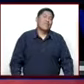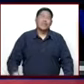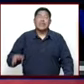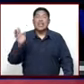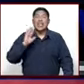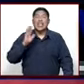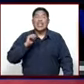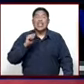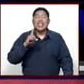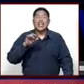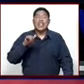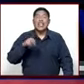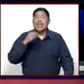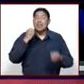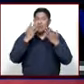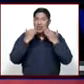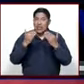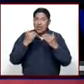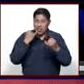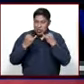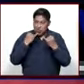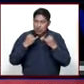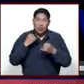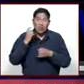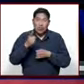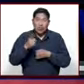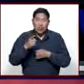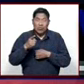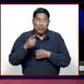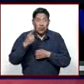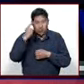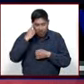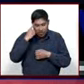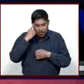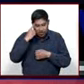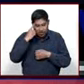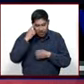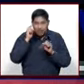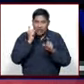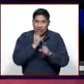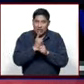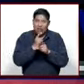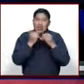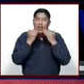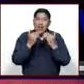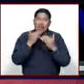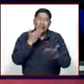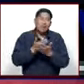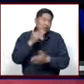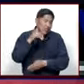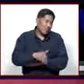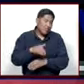bien, Adrián. Gracias por la información. Como siempre, nos dejas pensando, ¿no? Exacto. Gracias, Adrián. Muy buenas noches. Hasta mañana.